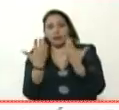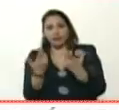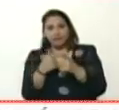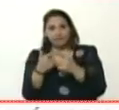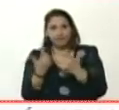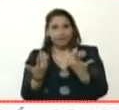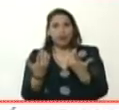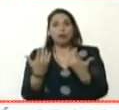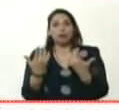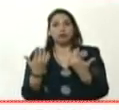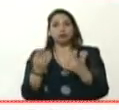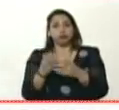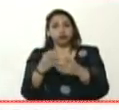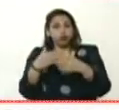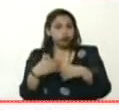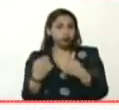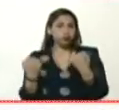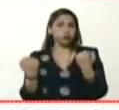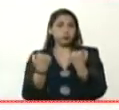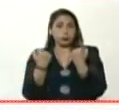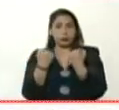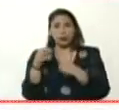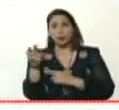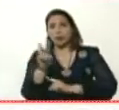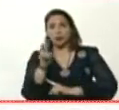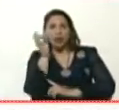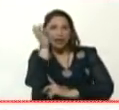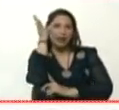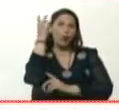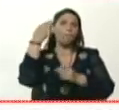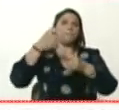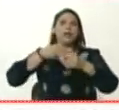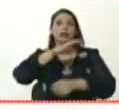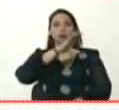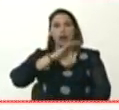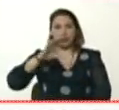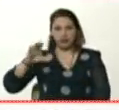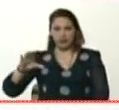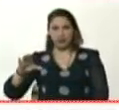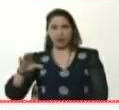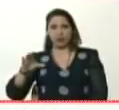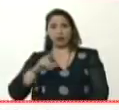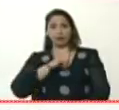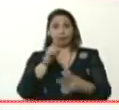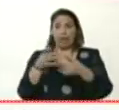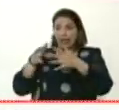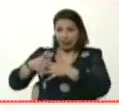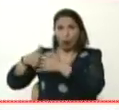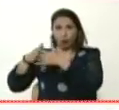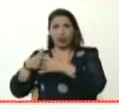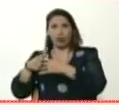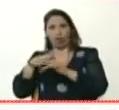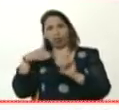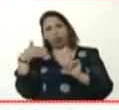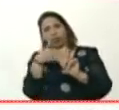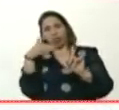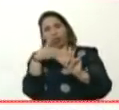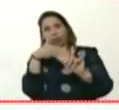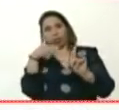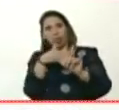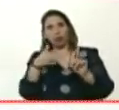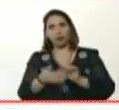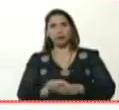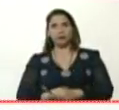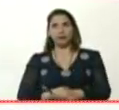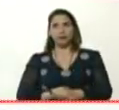Aquí hubo presiones porque Venezuela creó Petrocaribe. Y Estados Unidos presiona.